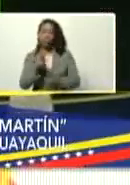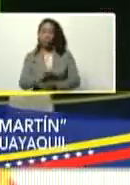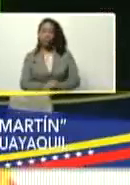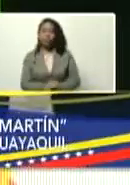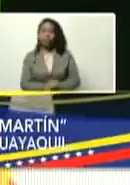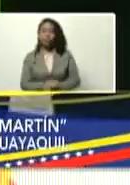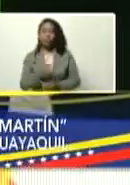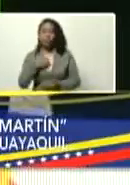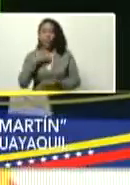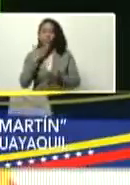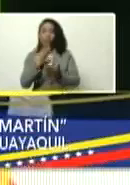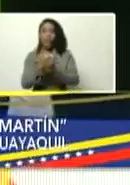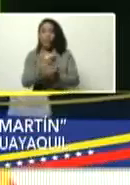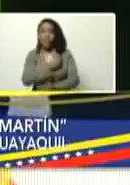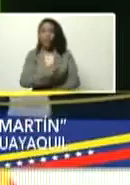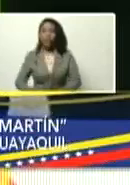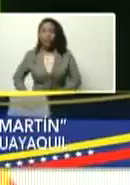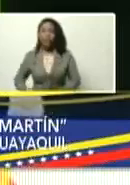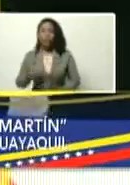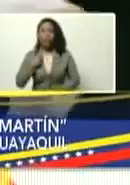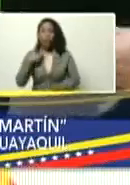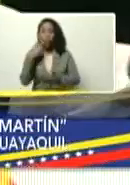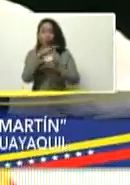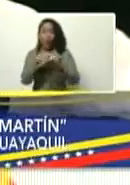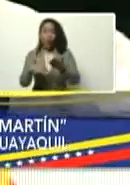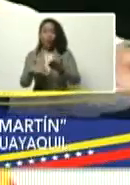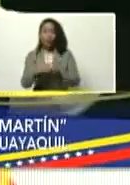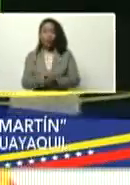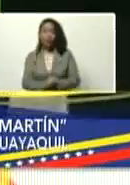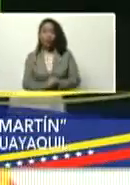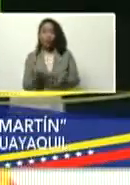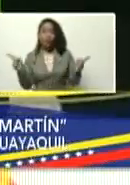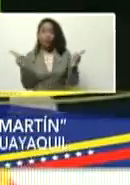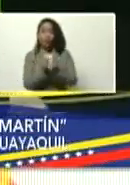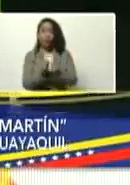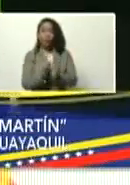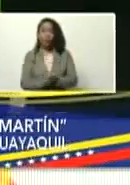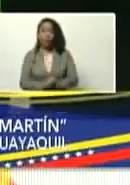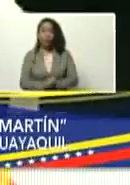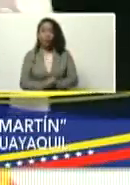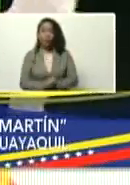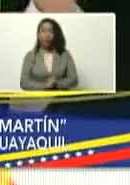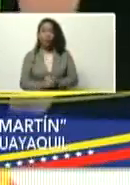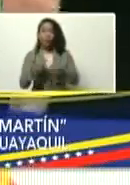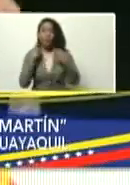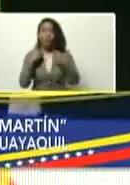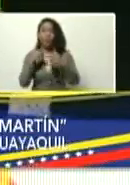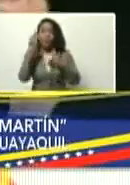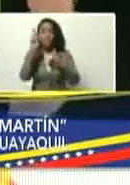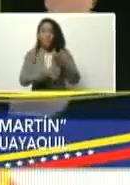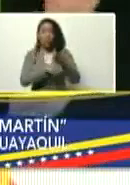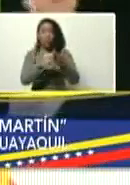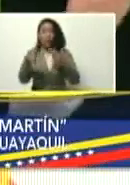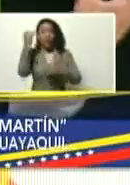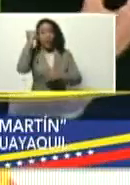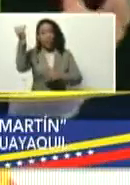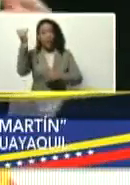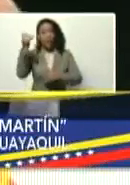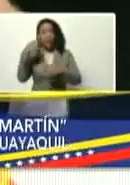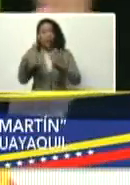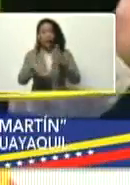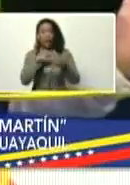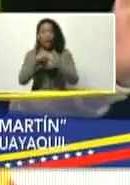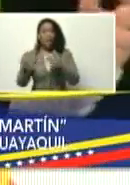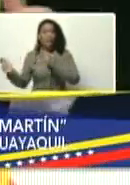si me permite, presidente, voy a leer brevemente para eliminar esa idea de que se dedicaron